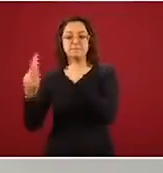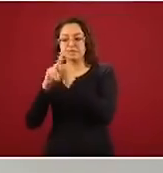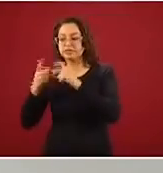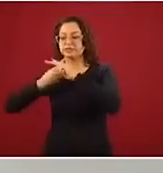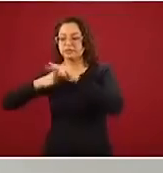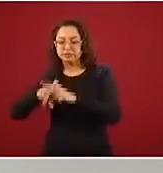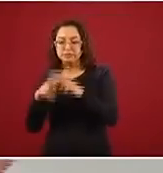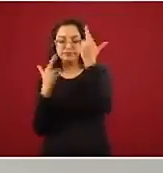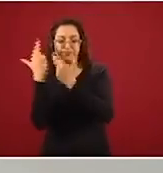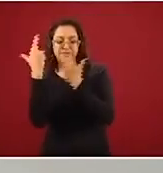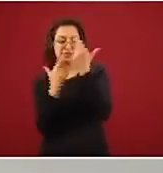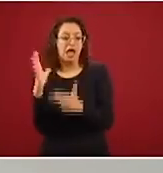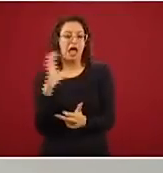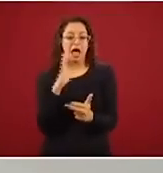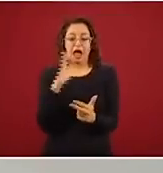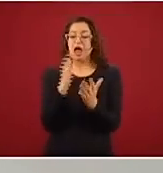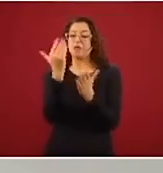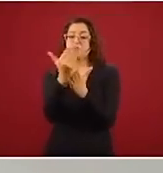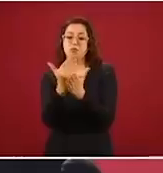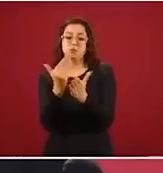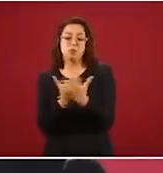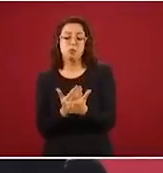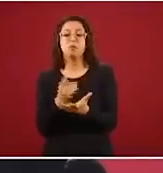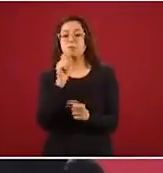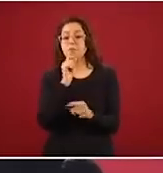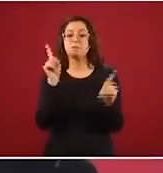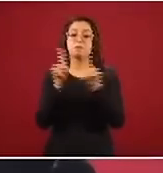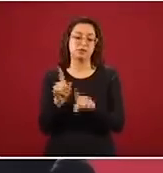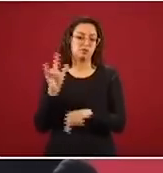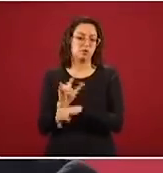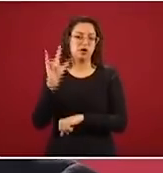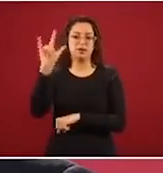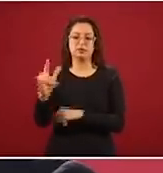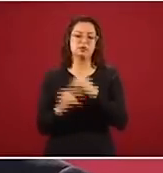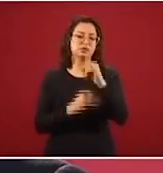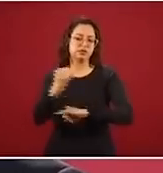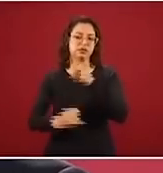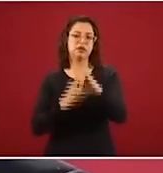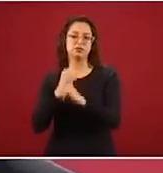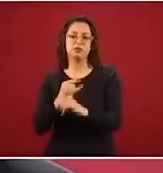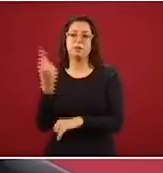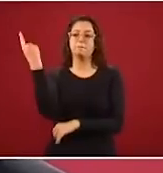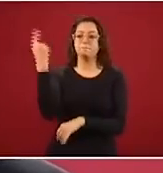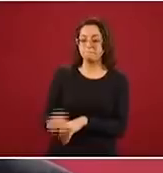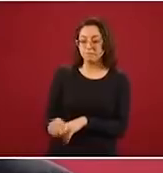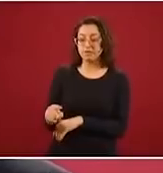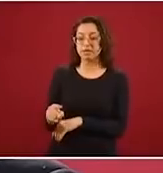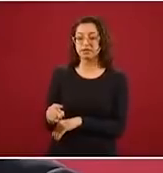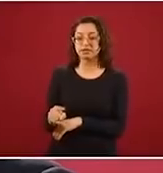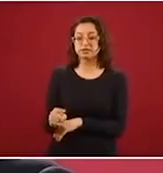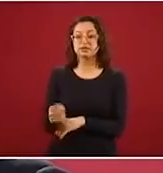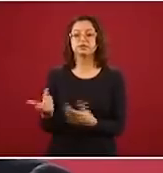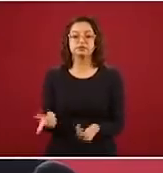sentido. Hay protocolos de la Organización de Aviación Civil Internacional que mandatan